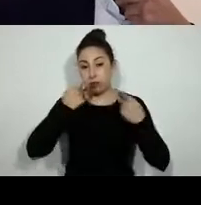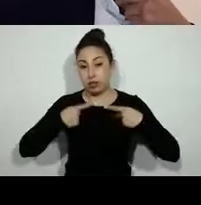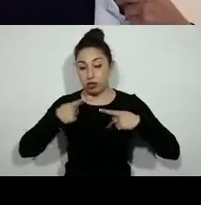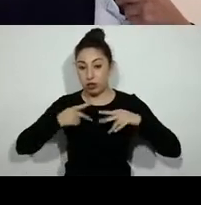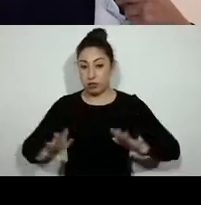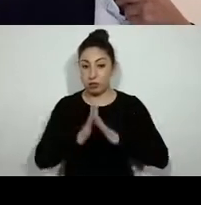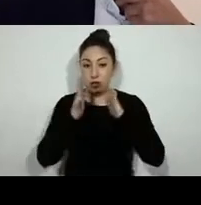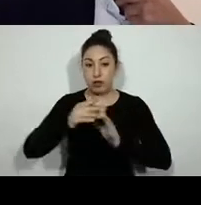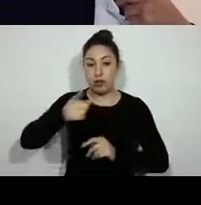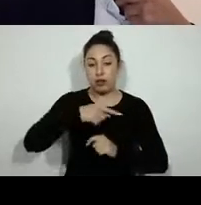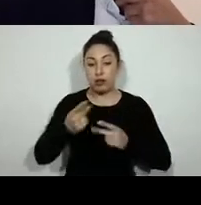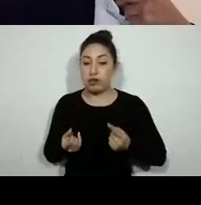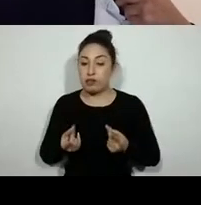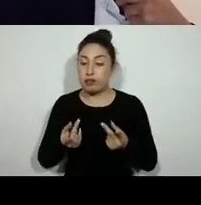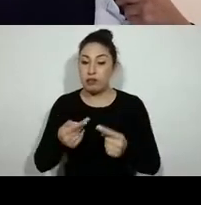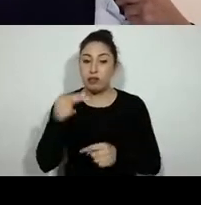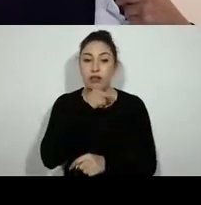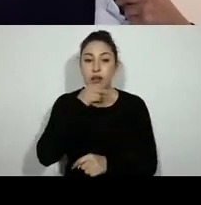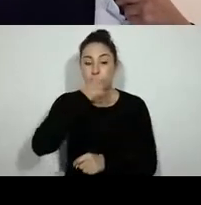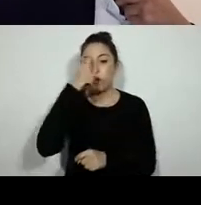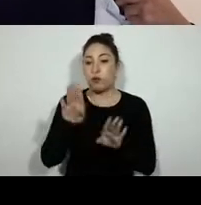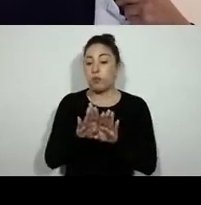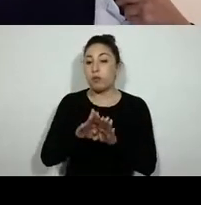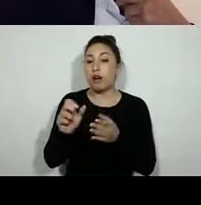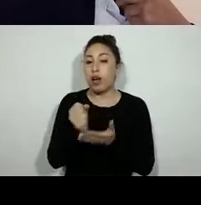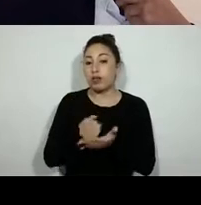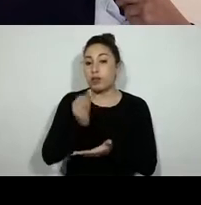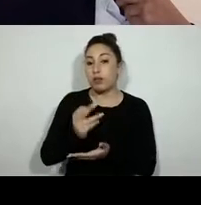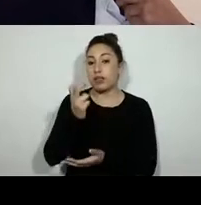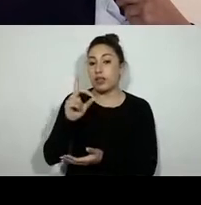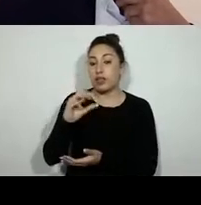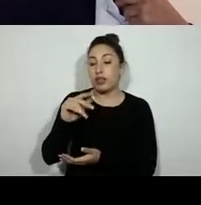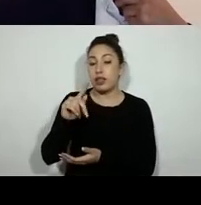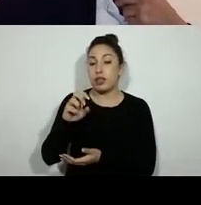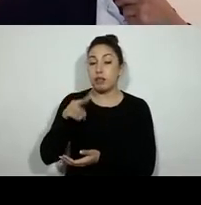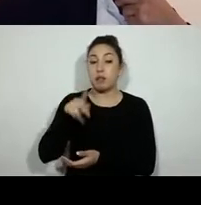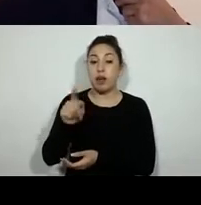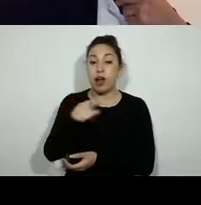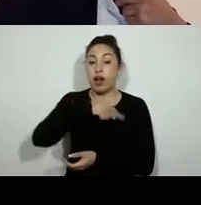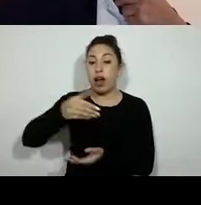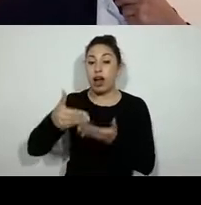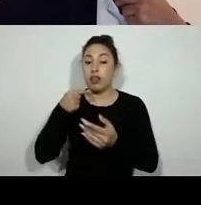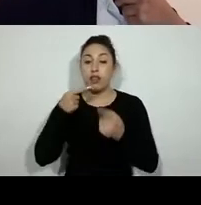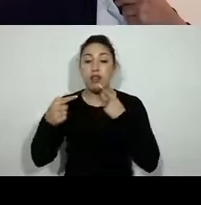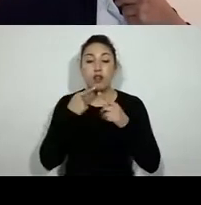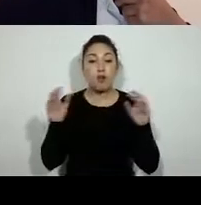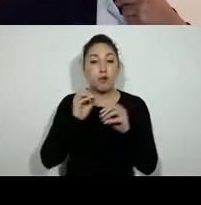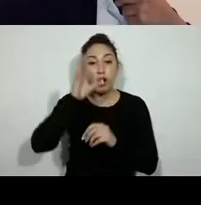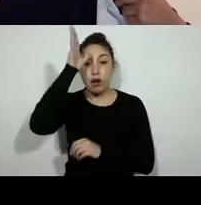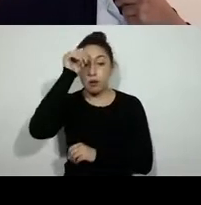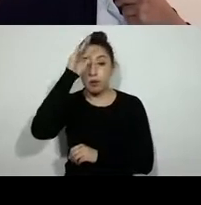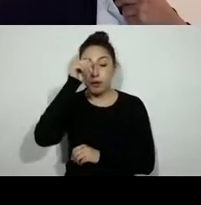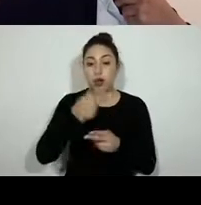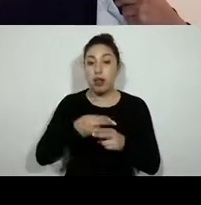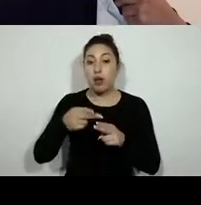dieron salida jurídica al dictamen, cuando su iniciativa no tenía consenso y retomaron el planteamiento del diputado